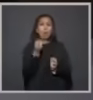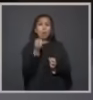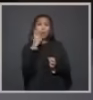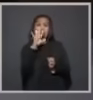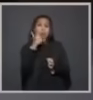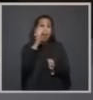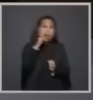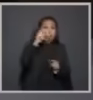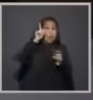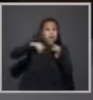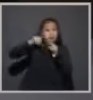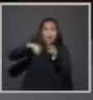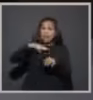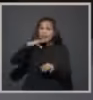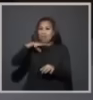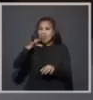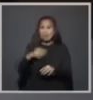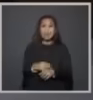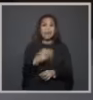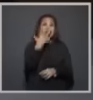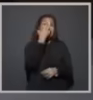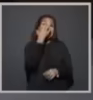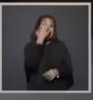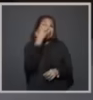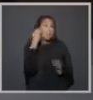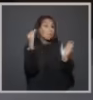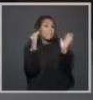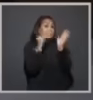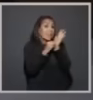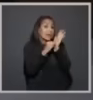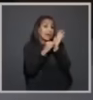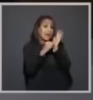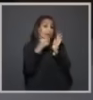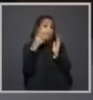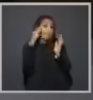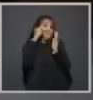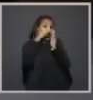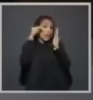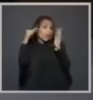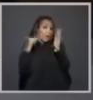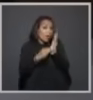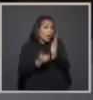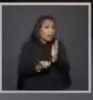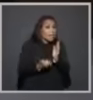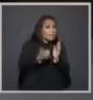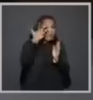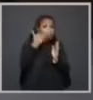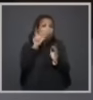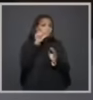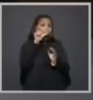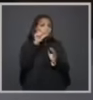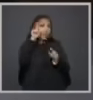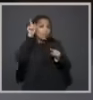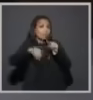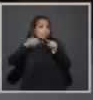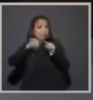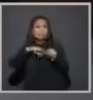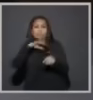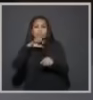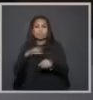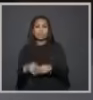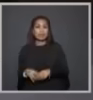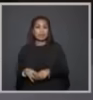obtener? Alrededor de 500,000 millones de pesos. El presupuesto es de